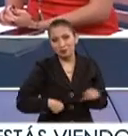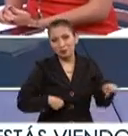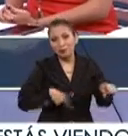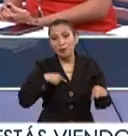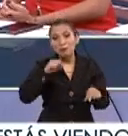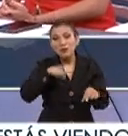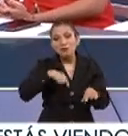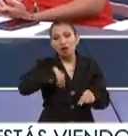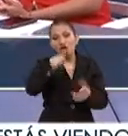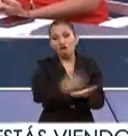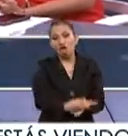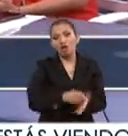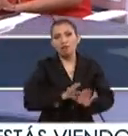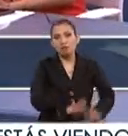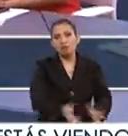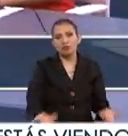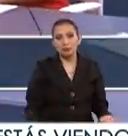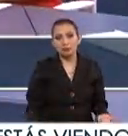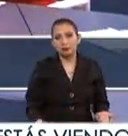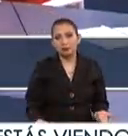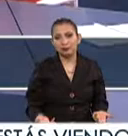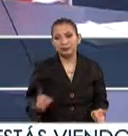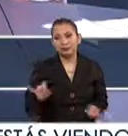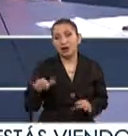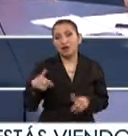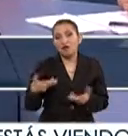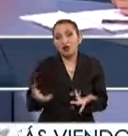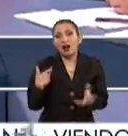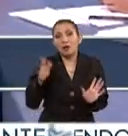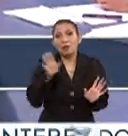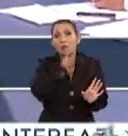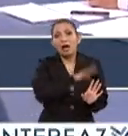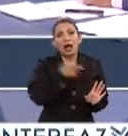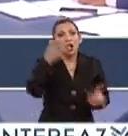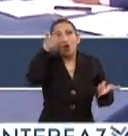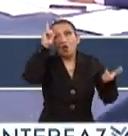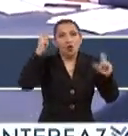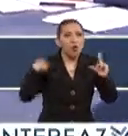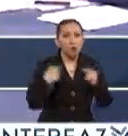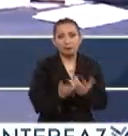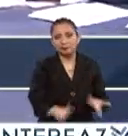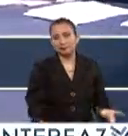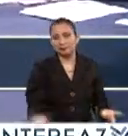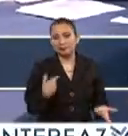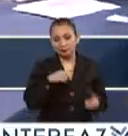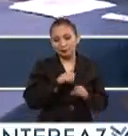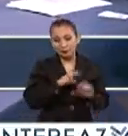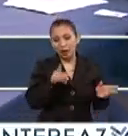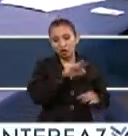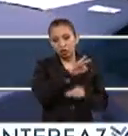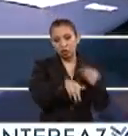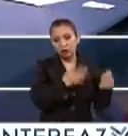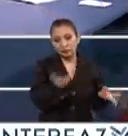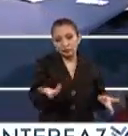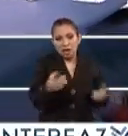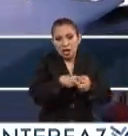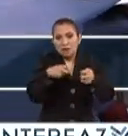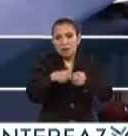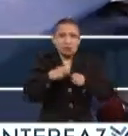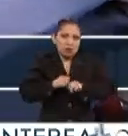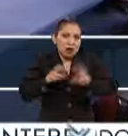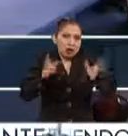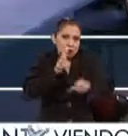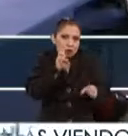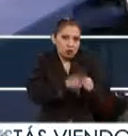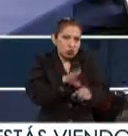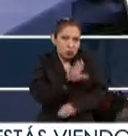por alguna causa ajena, externa al sismo. Y bueno, pues obviamente todo el mundo nos ponemos nerviosos y todo el